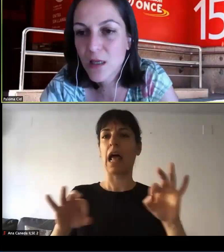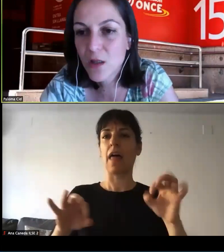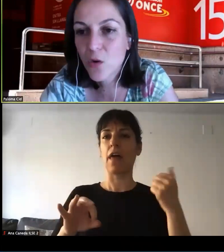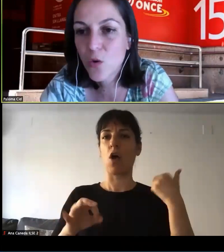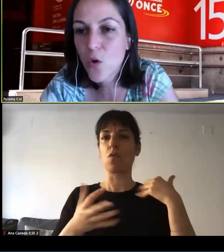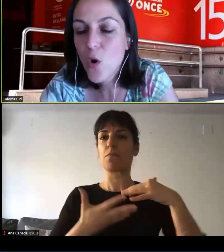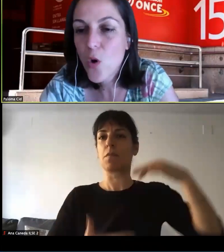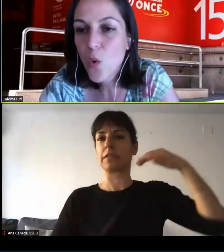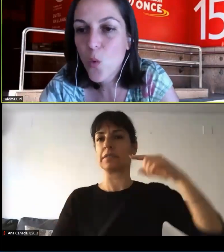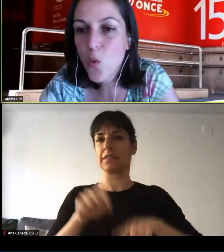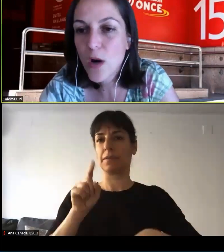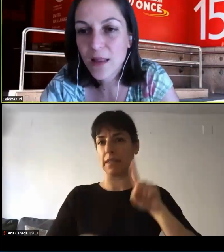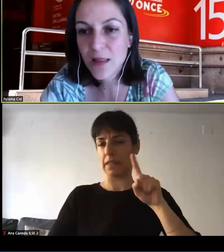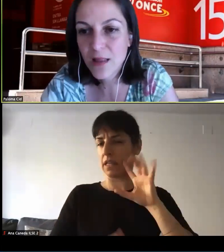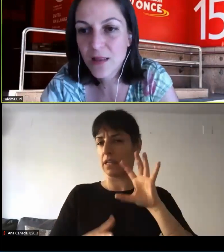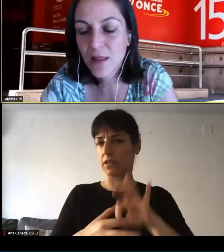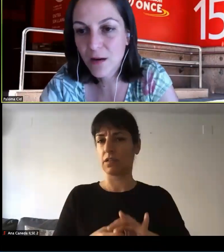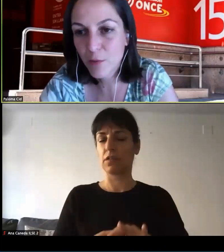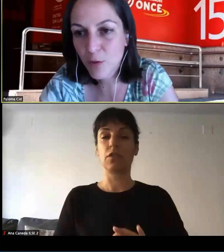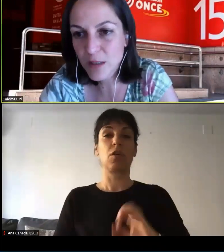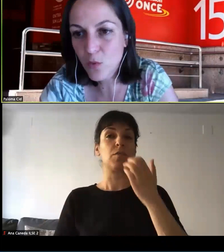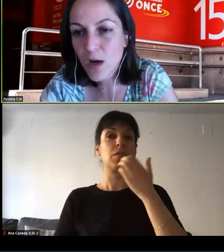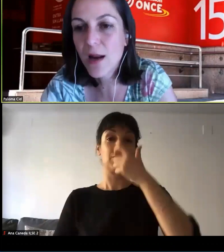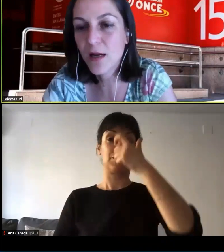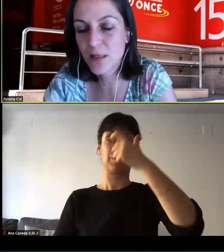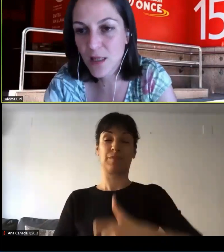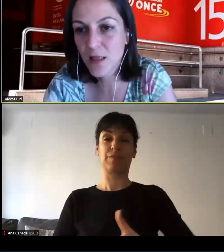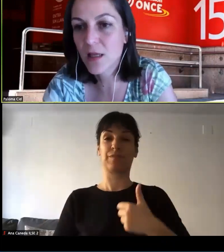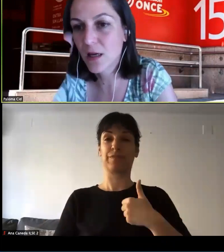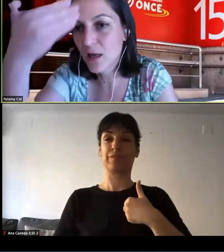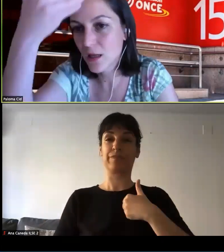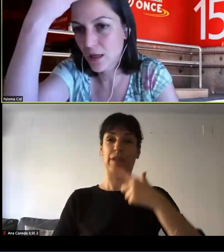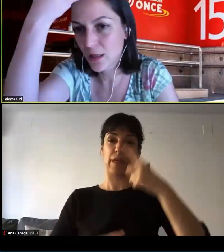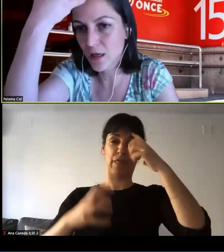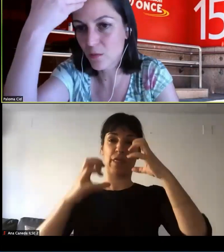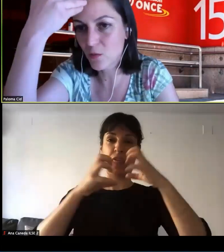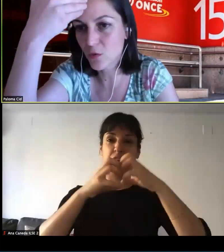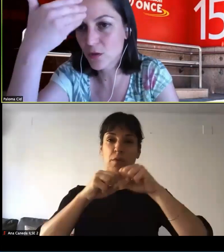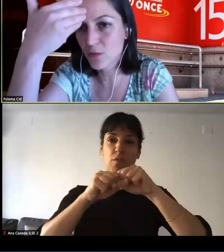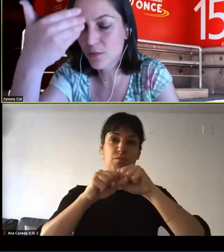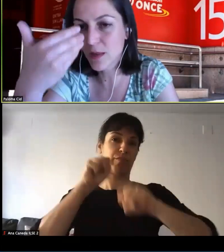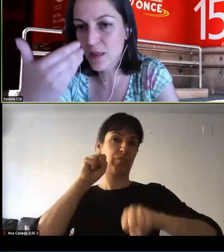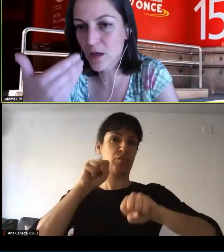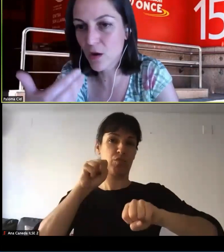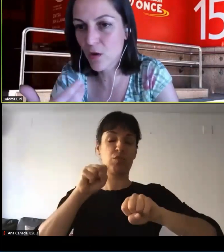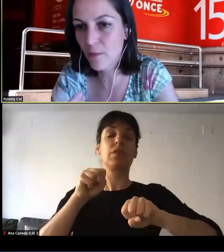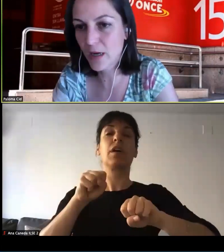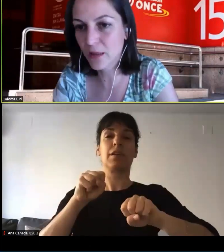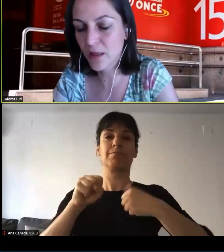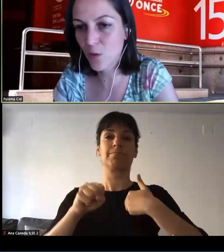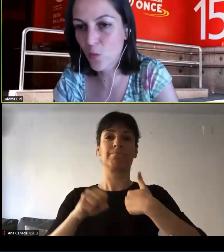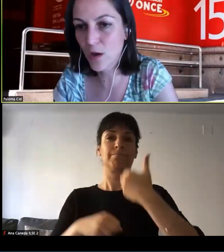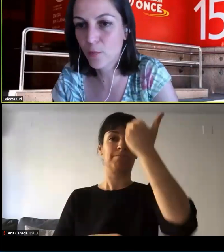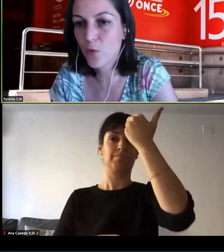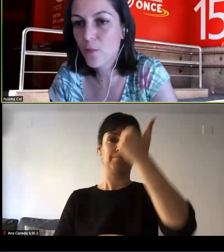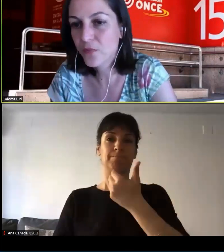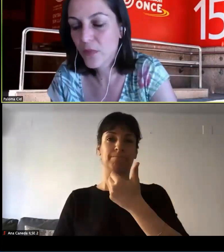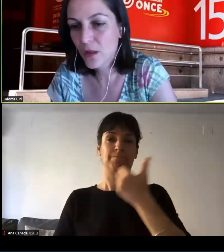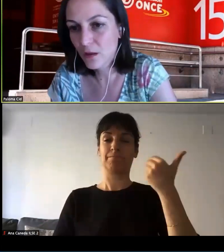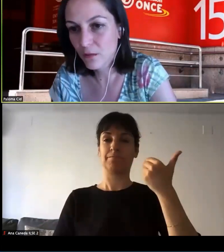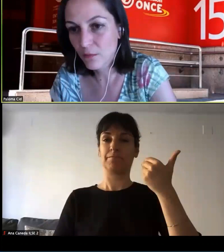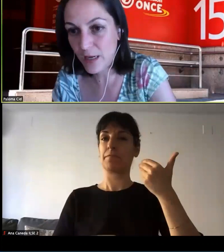ha tenido un accidente cerebrovascular, es decir, que tenemos media parte del